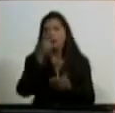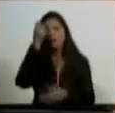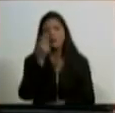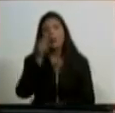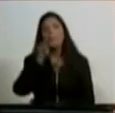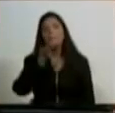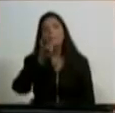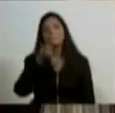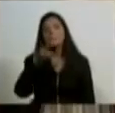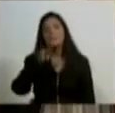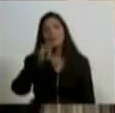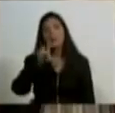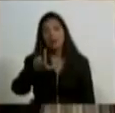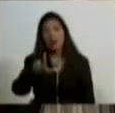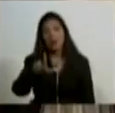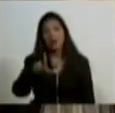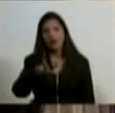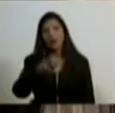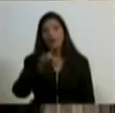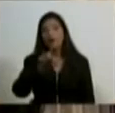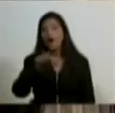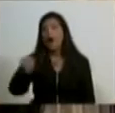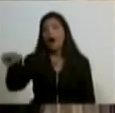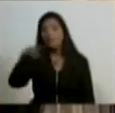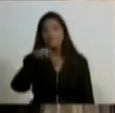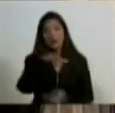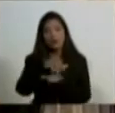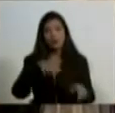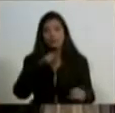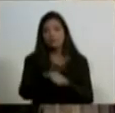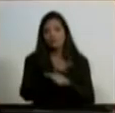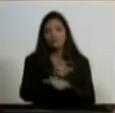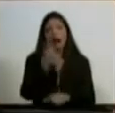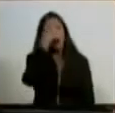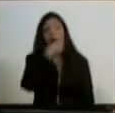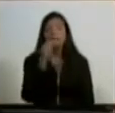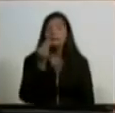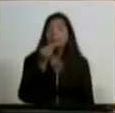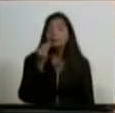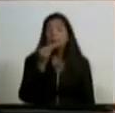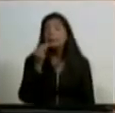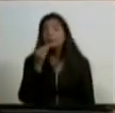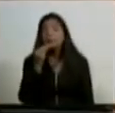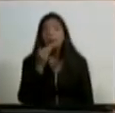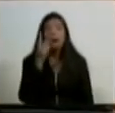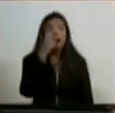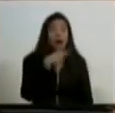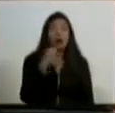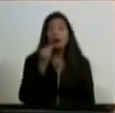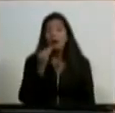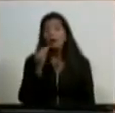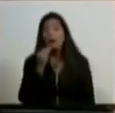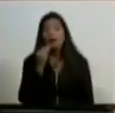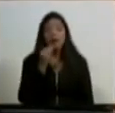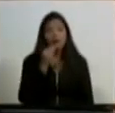miguel pizarro lo señalan varios miguel pizarro care bobito que pone cara de vómito así